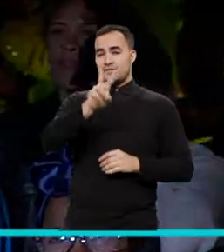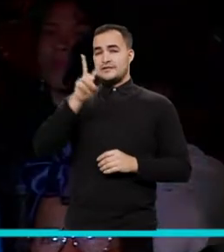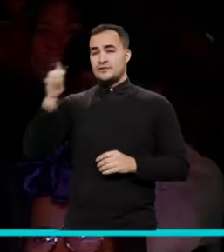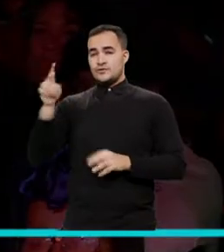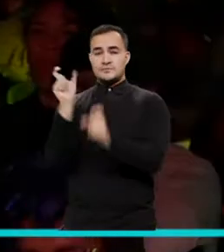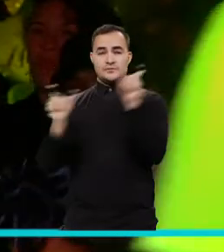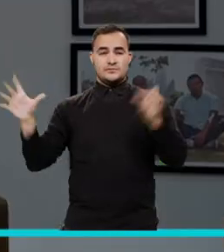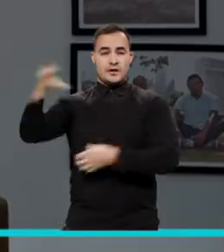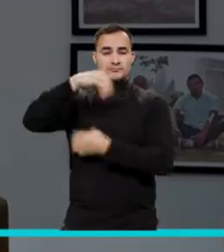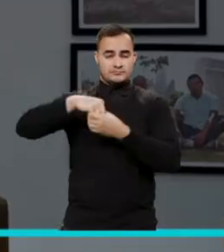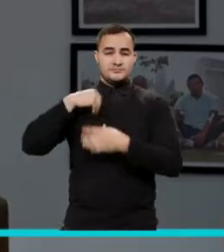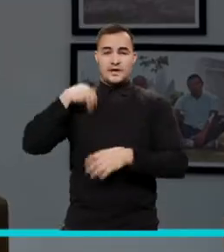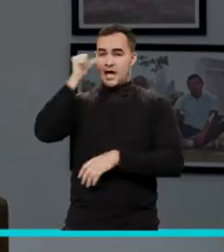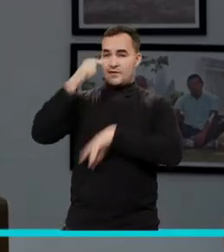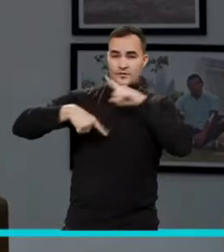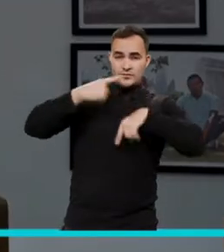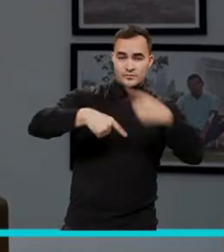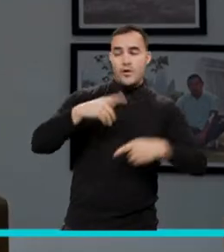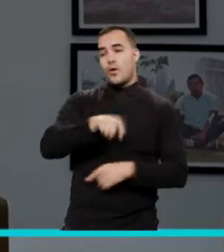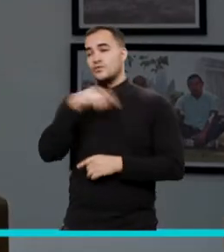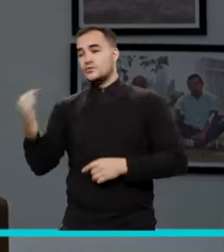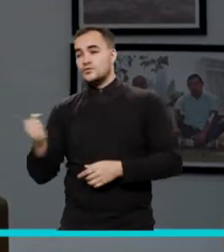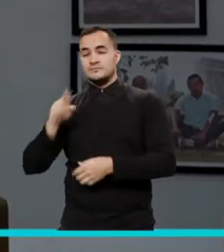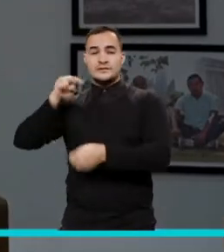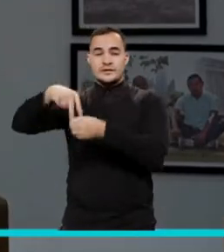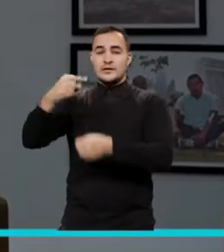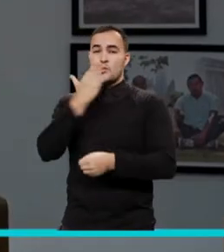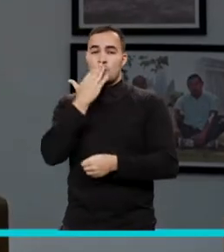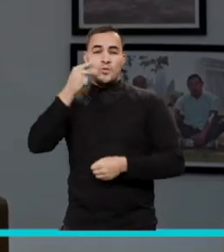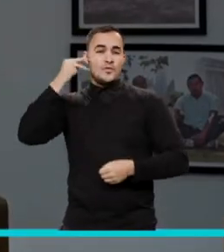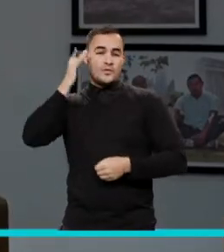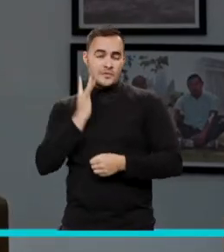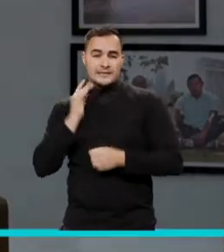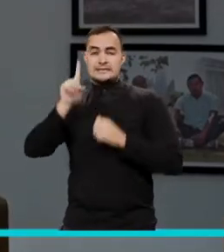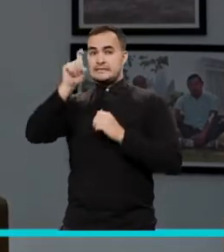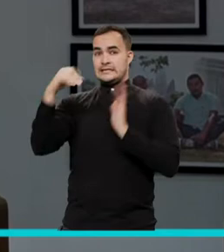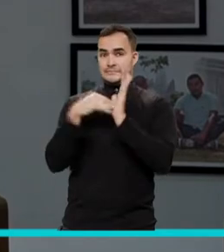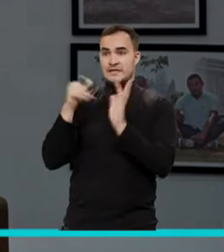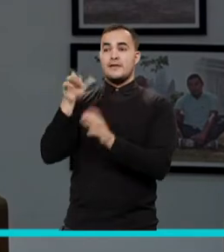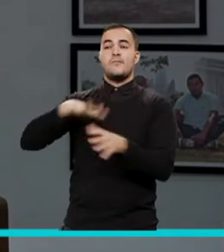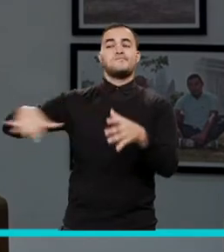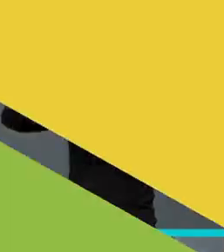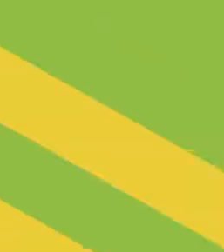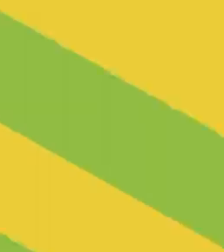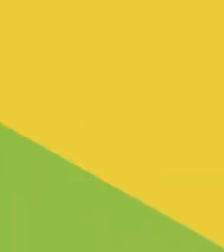236.222 afrodescendientes y 6.000 indígenas que habitan la ciudad.